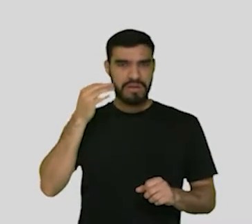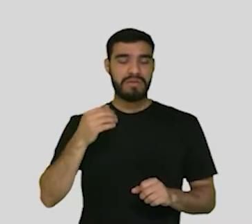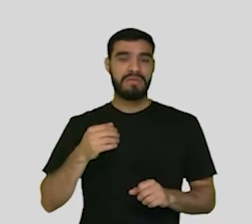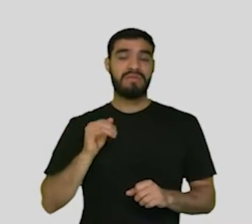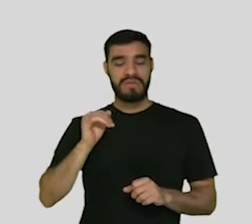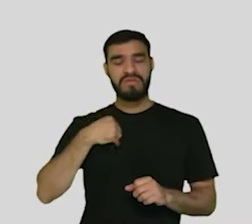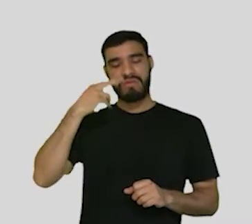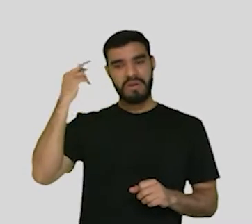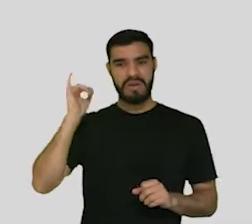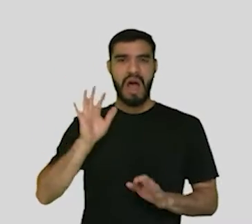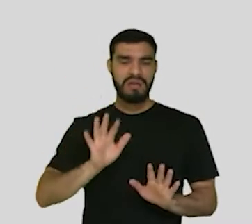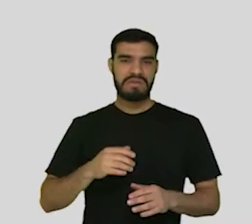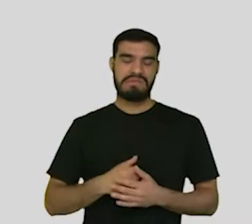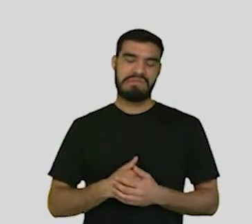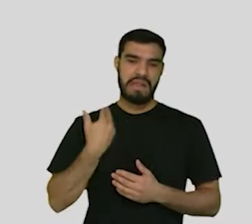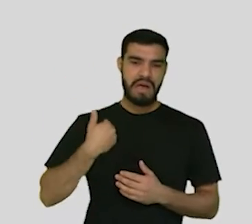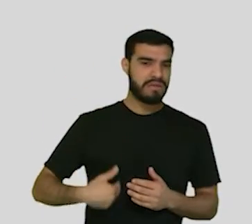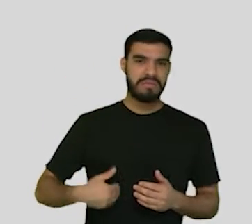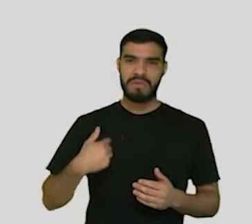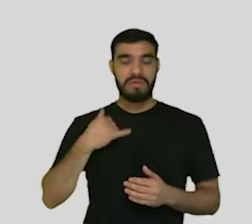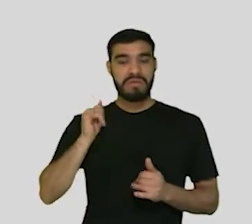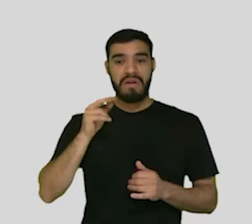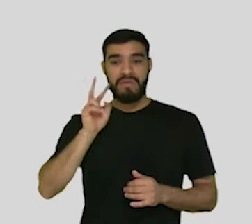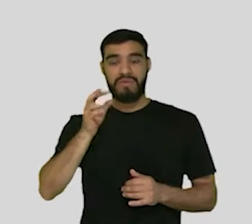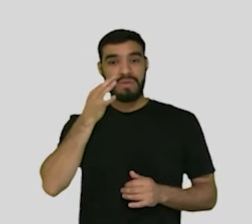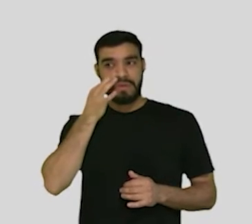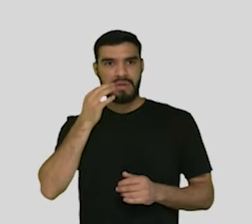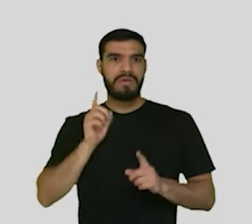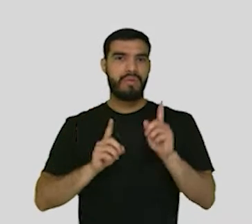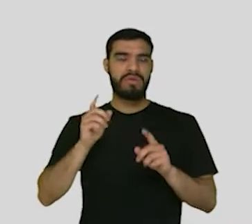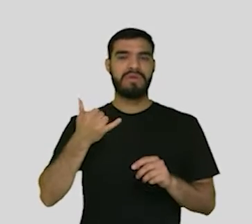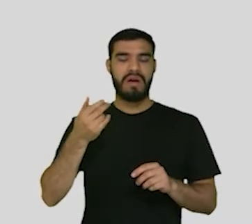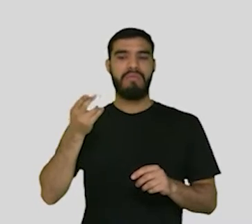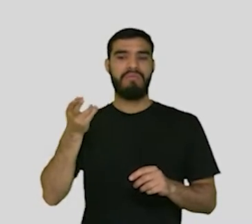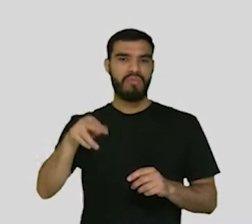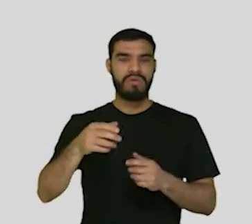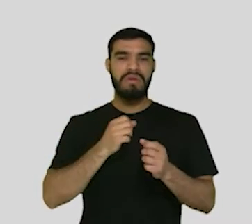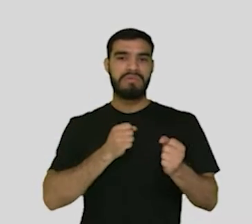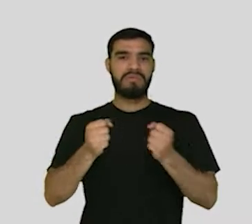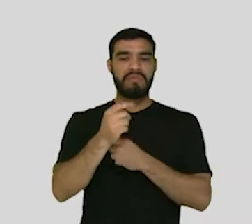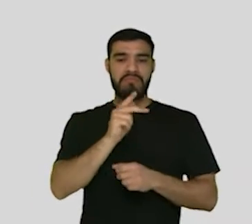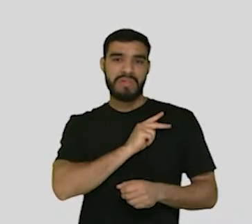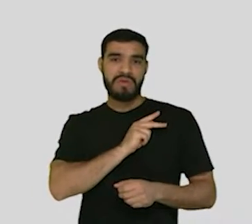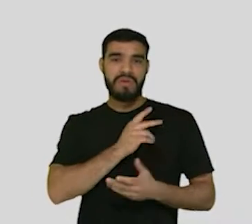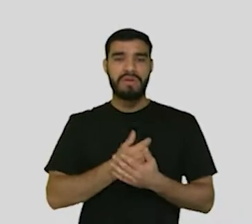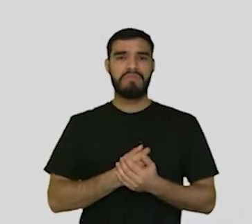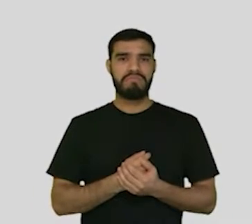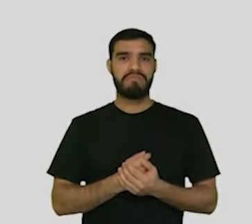andonde ve de picolero vía UPP ve o majeta jape intolerancia seja e y catuja